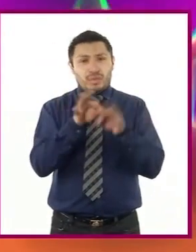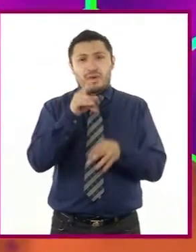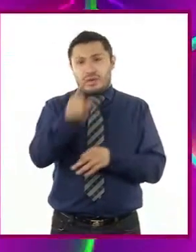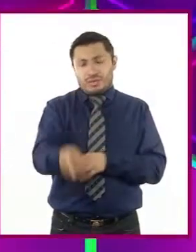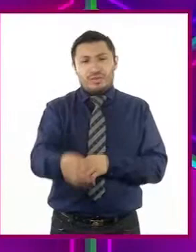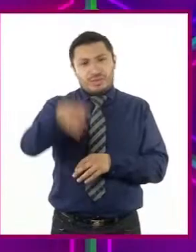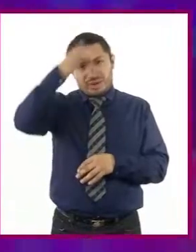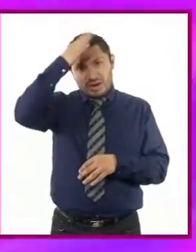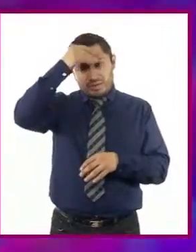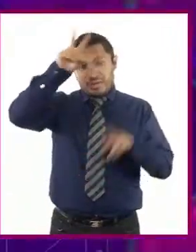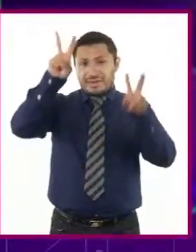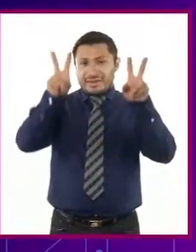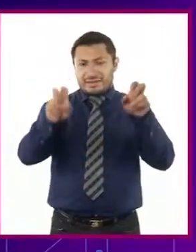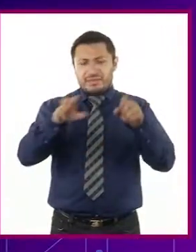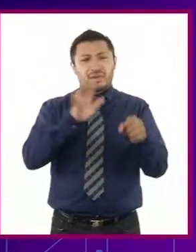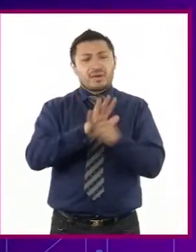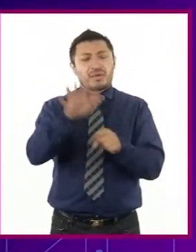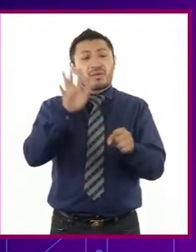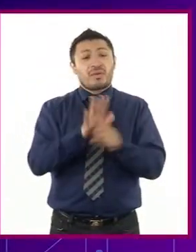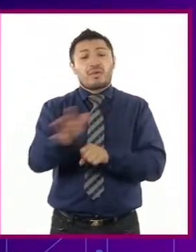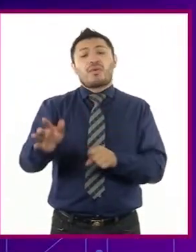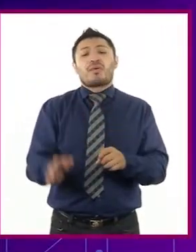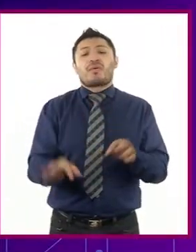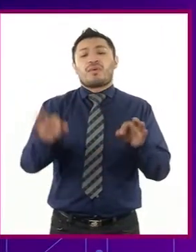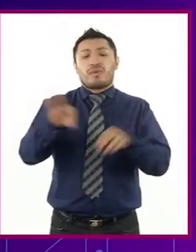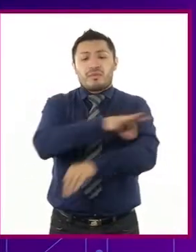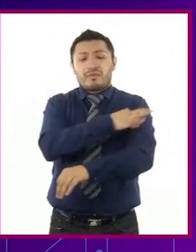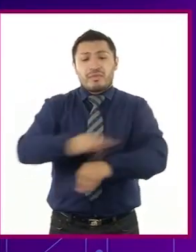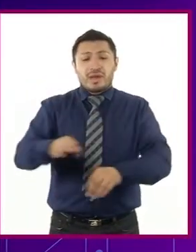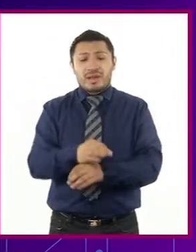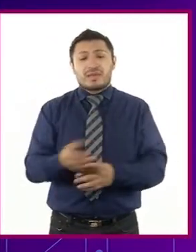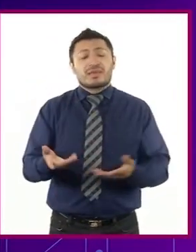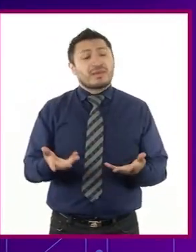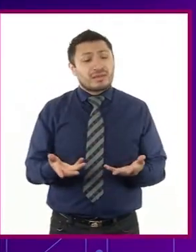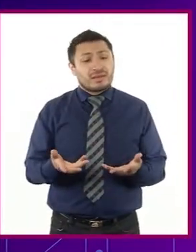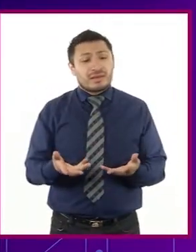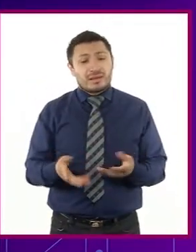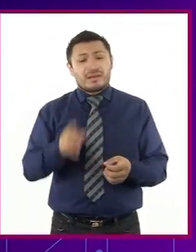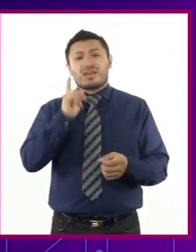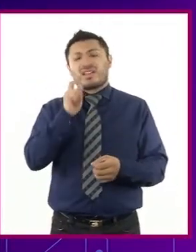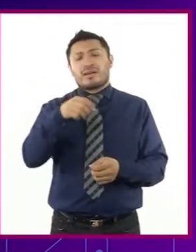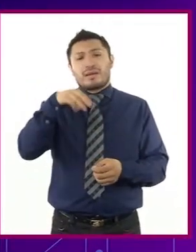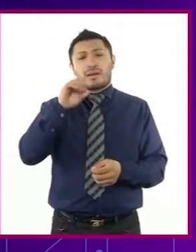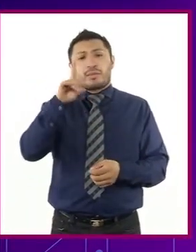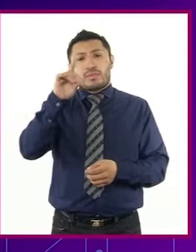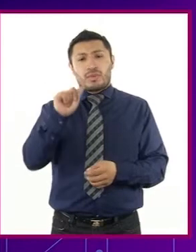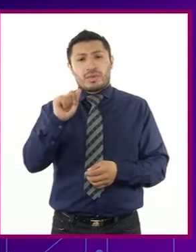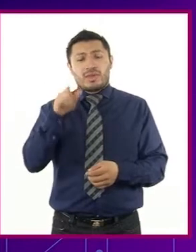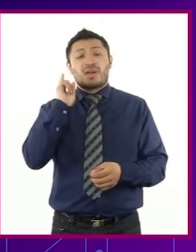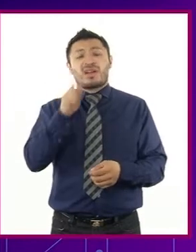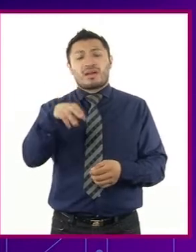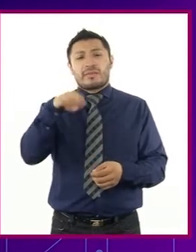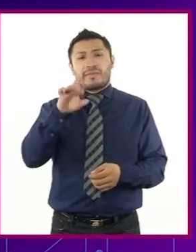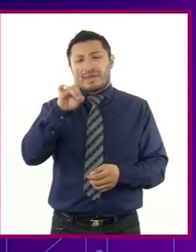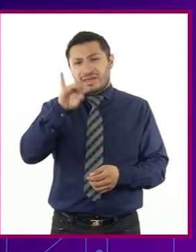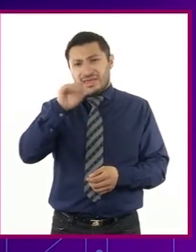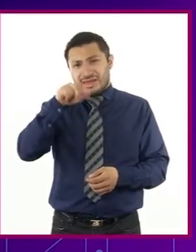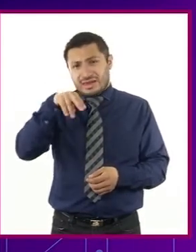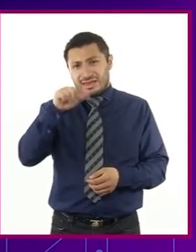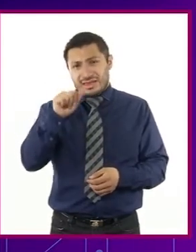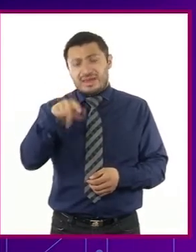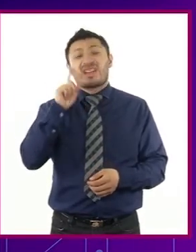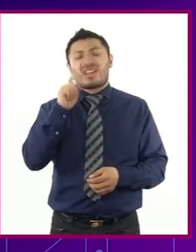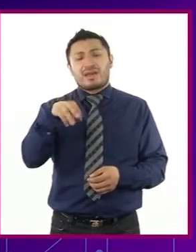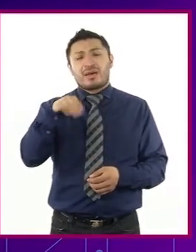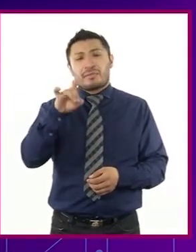de este tema. ¿Cuáles son las medidas de tendencia central? ¿Qué es la moda? ¿Qué es la mediana? ¿Qué es la